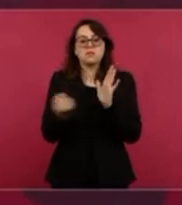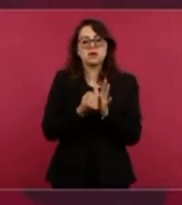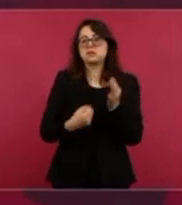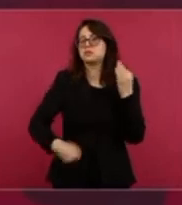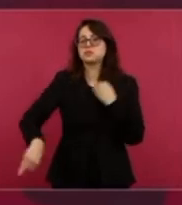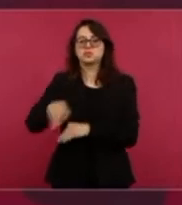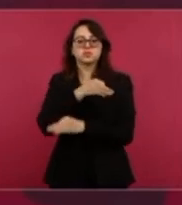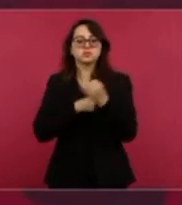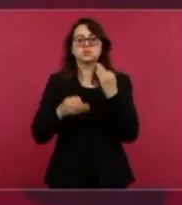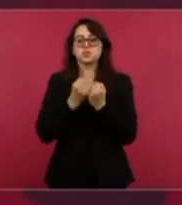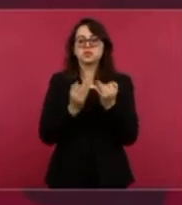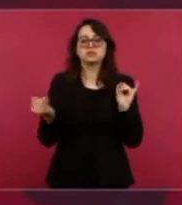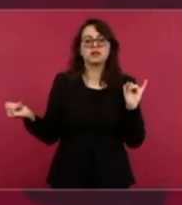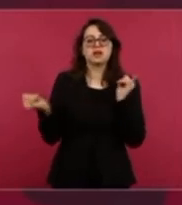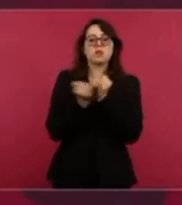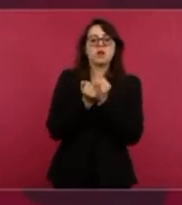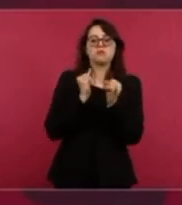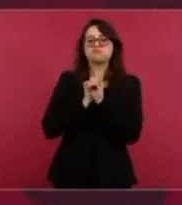Están aceptadas,